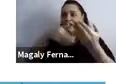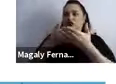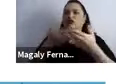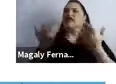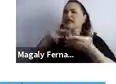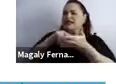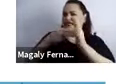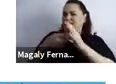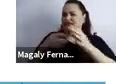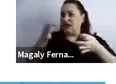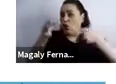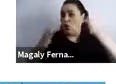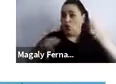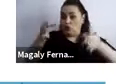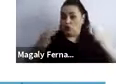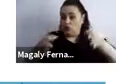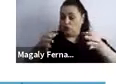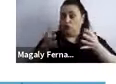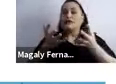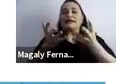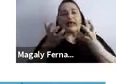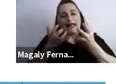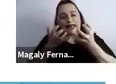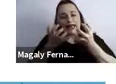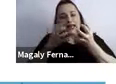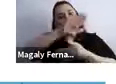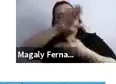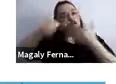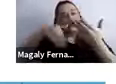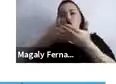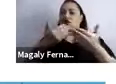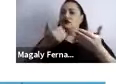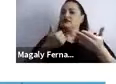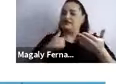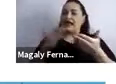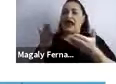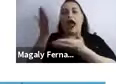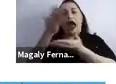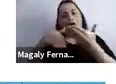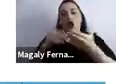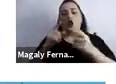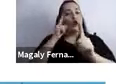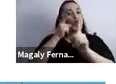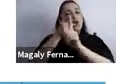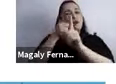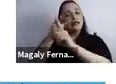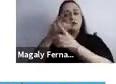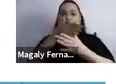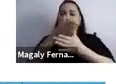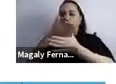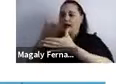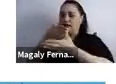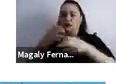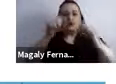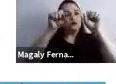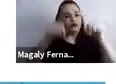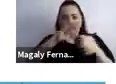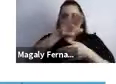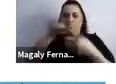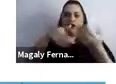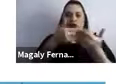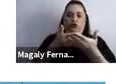justo? Es aspirar a que todos gocen de algo que es un objetivo compartido y que es posible para todos.